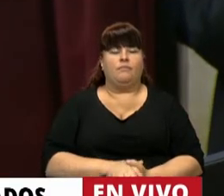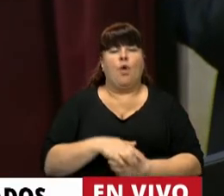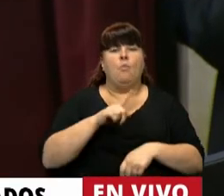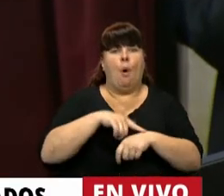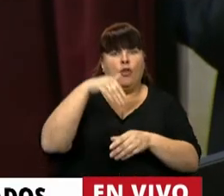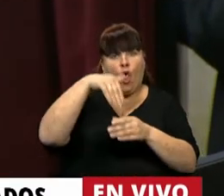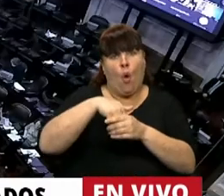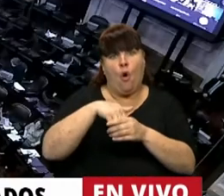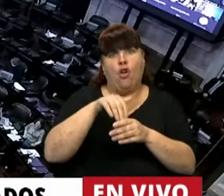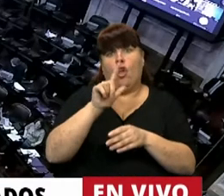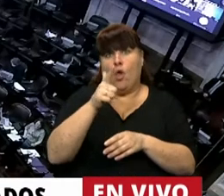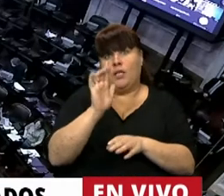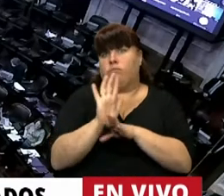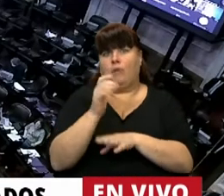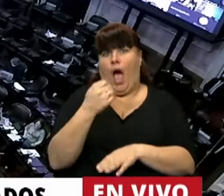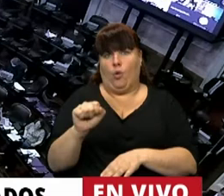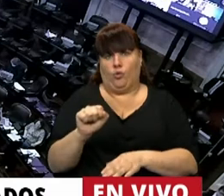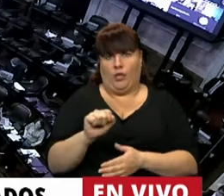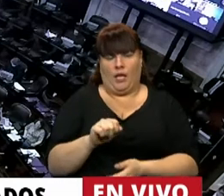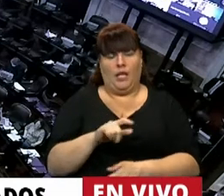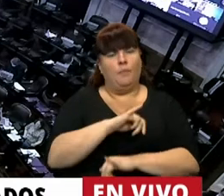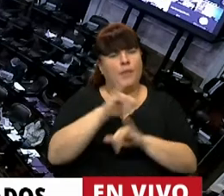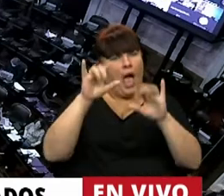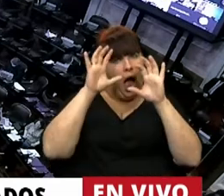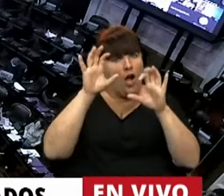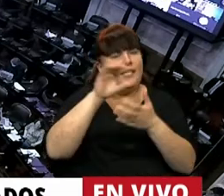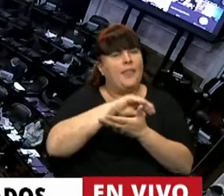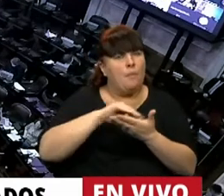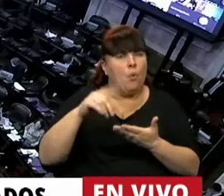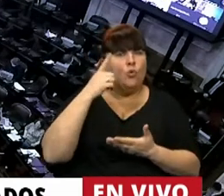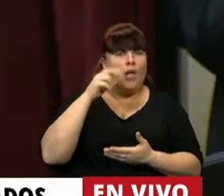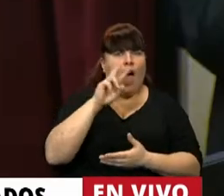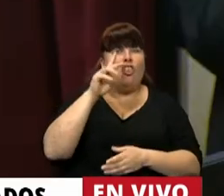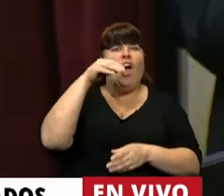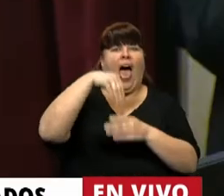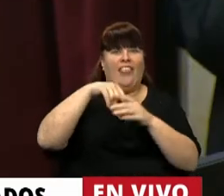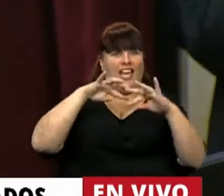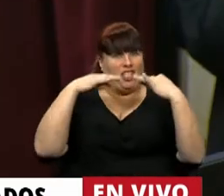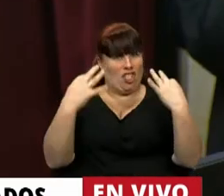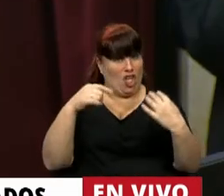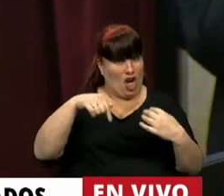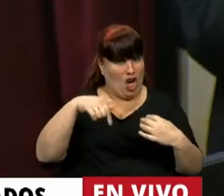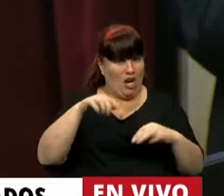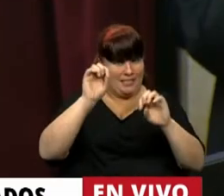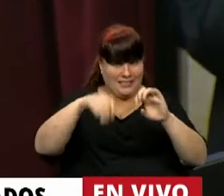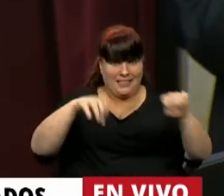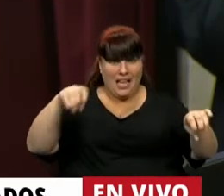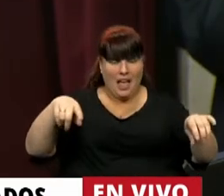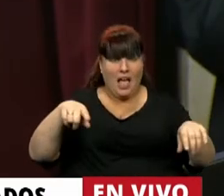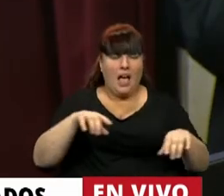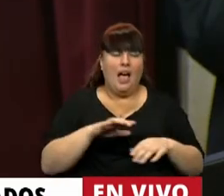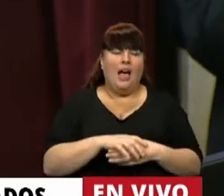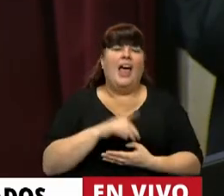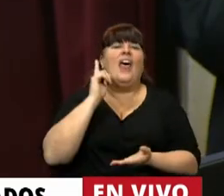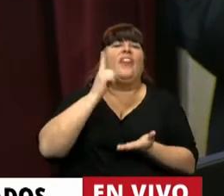Ausente a la hora de votar. Quiero recordarle a los diputados y diputadas que están adentro del recinto